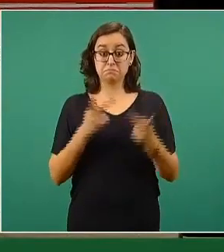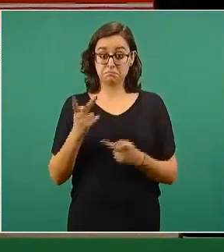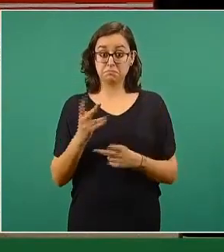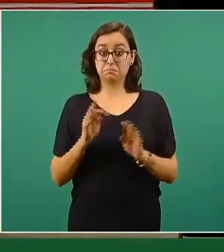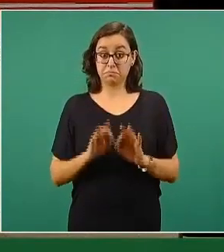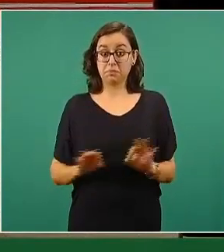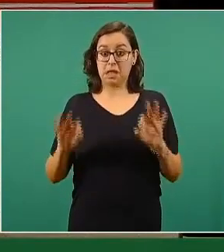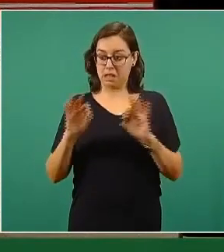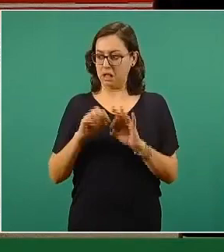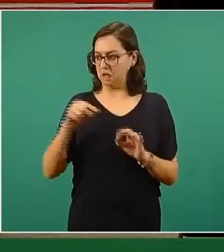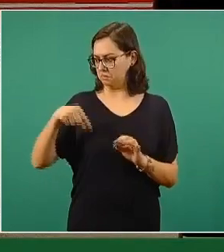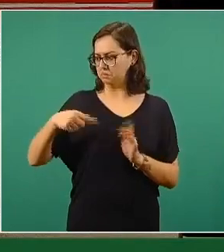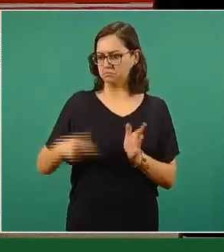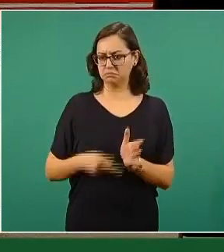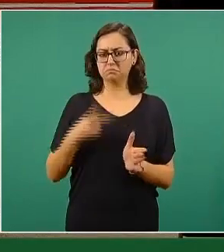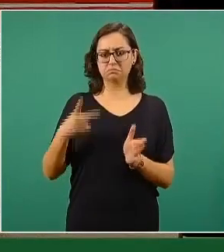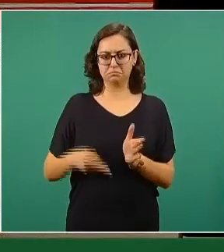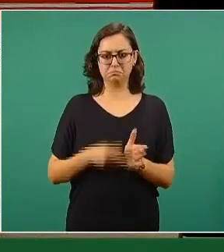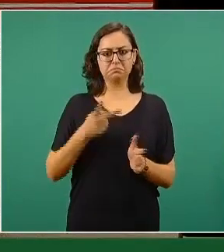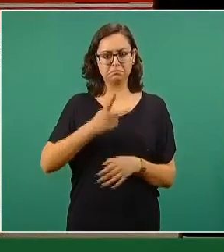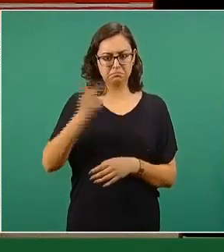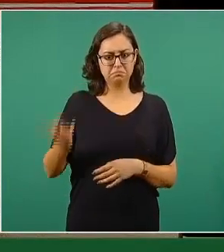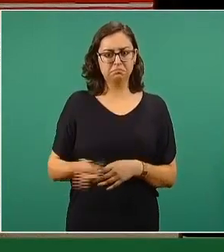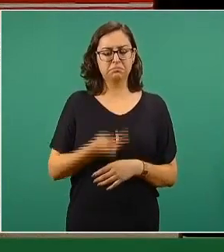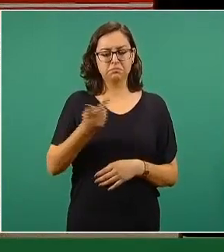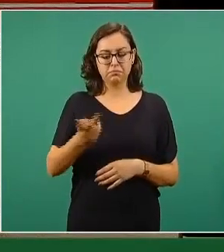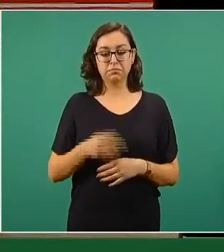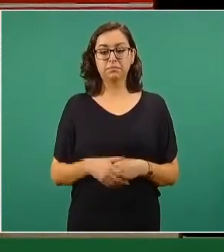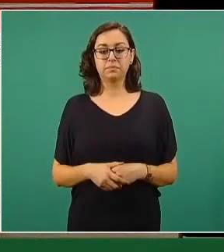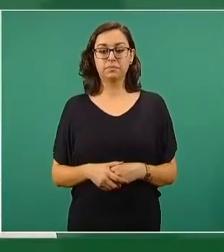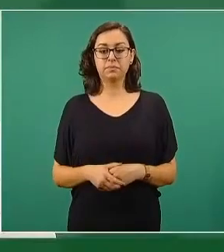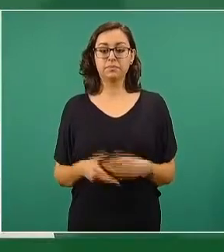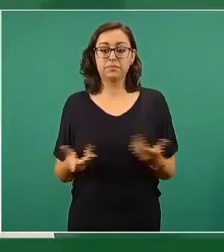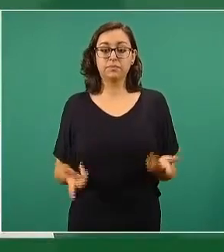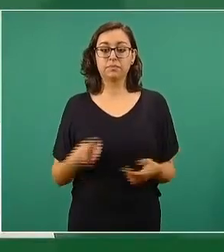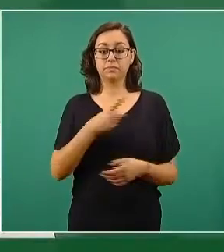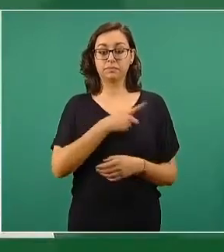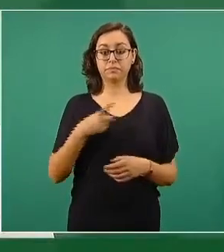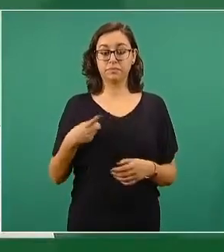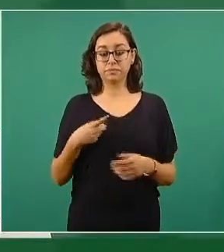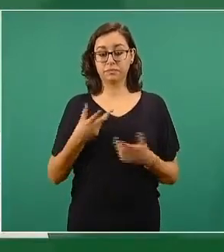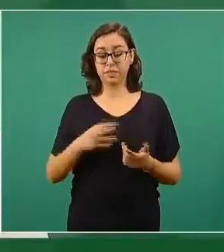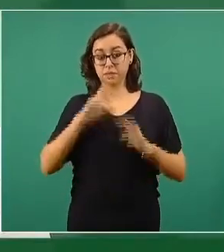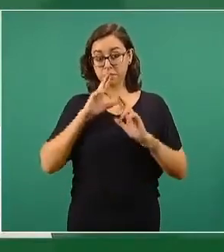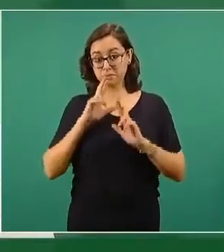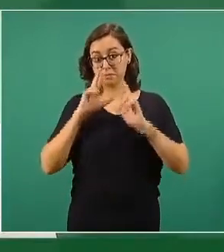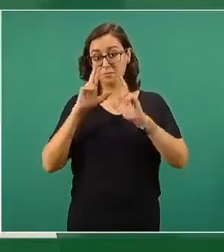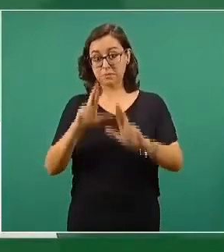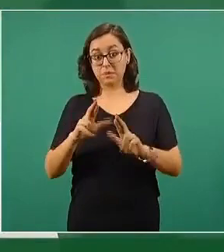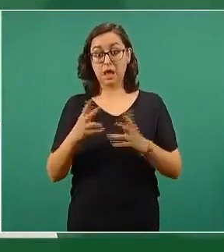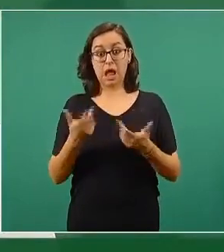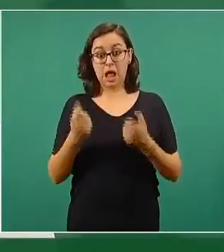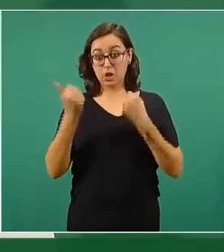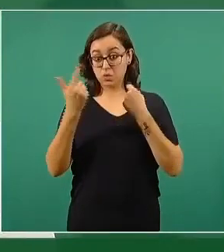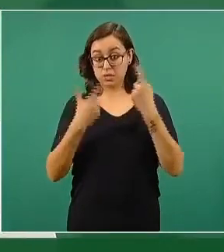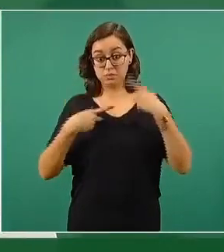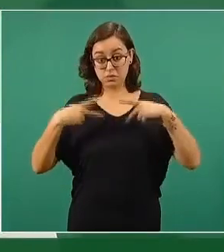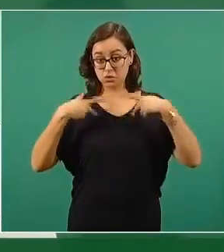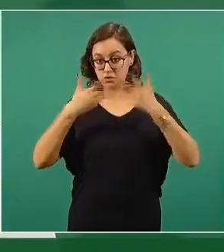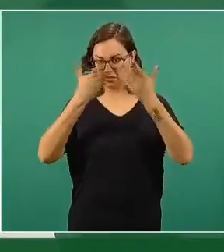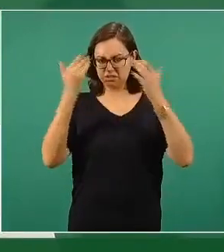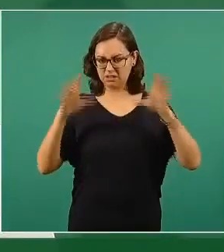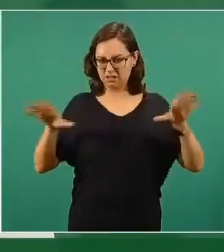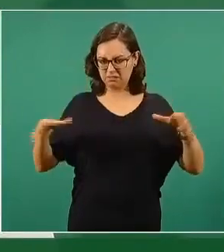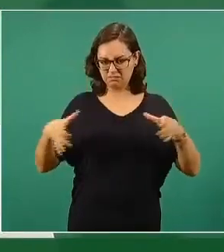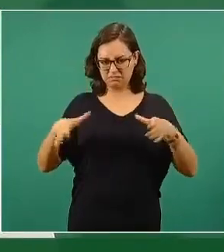de ocasiones para pronta referencia de quienes nos escuchan y no han oído este concepto de inmunidad de rebaño.